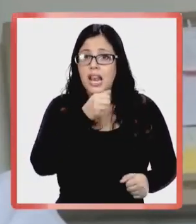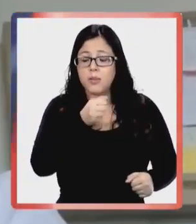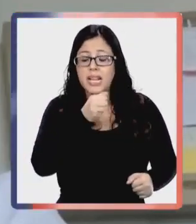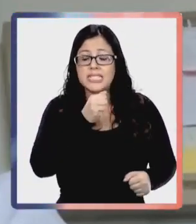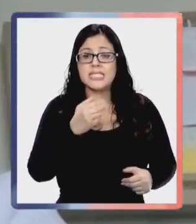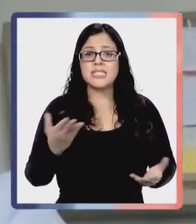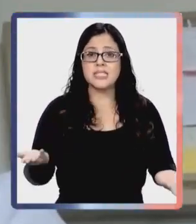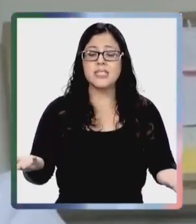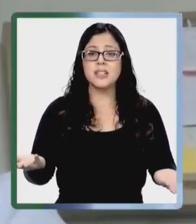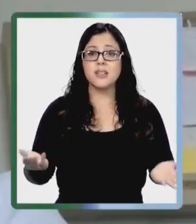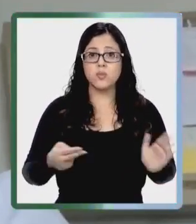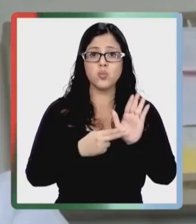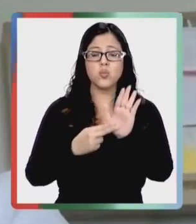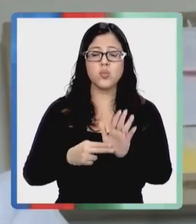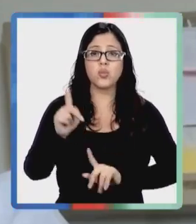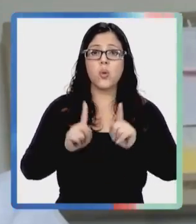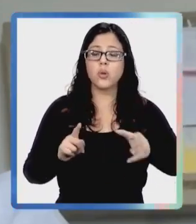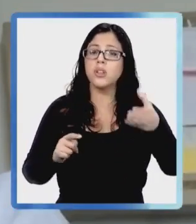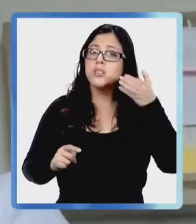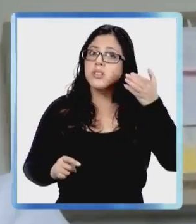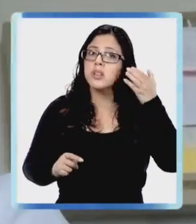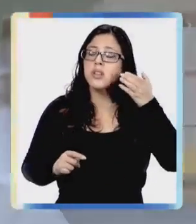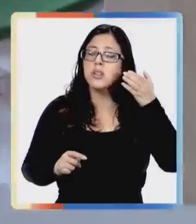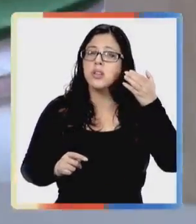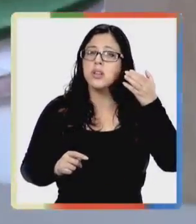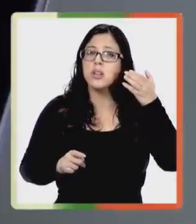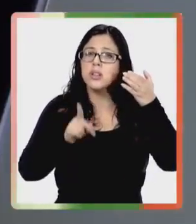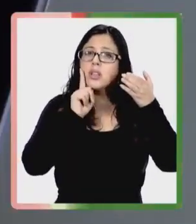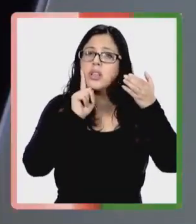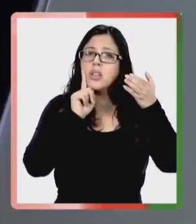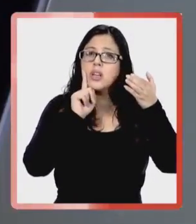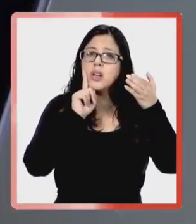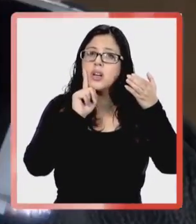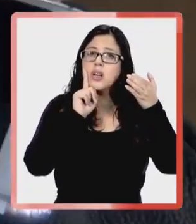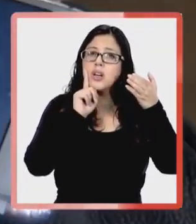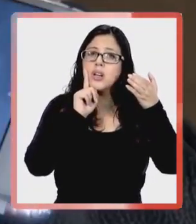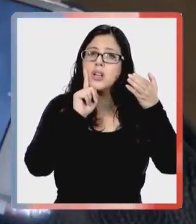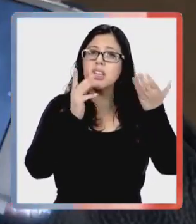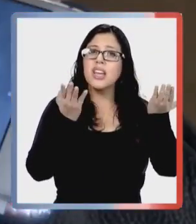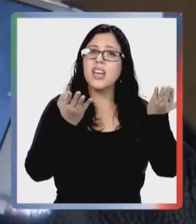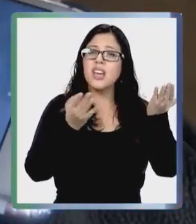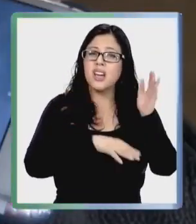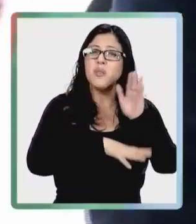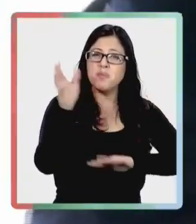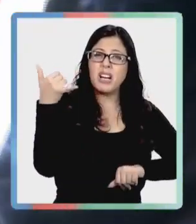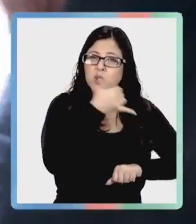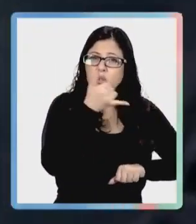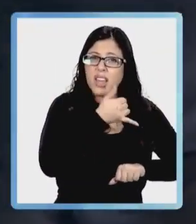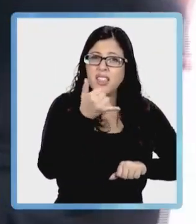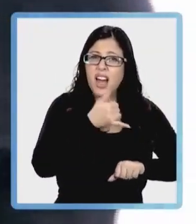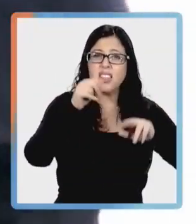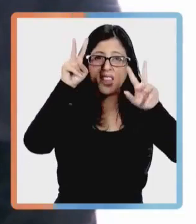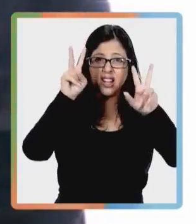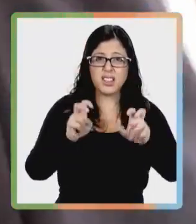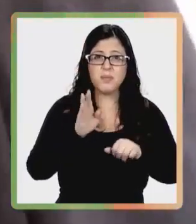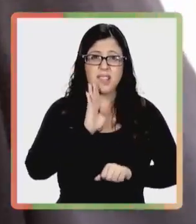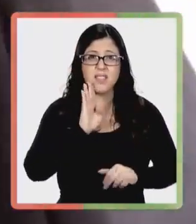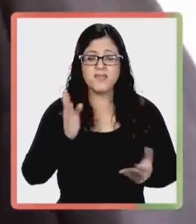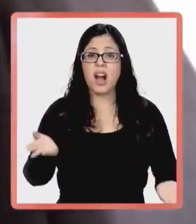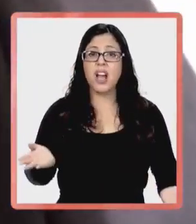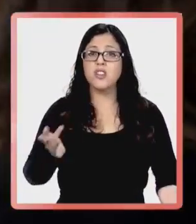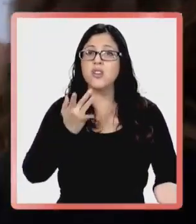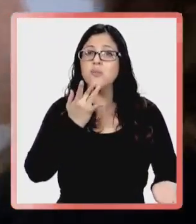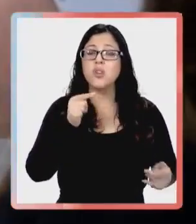los medios de comunicación que algunos teléfonos celulares tenían más contaminación que la tapa del water. ¿Por qué?